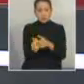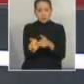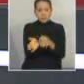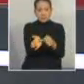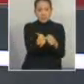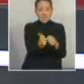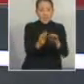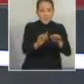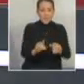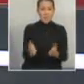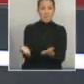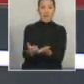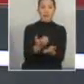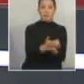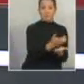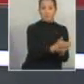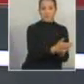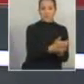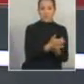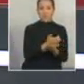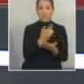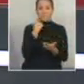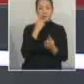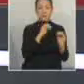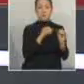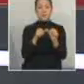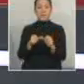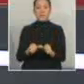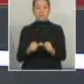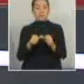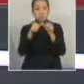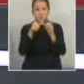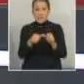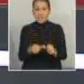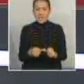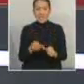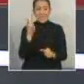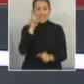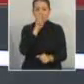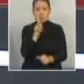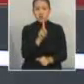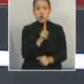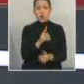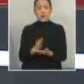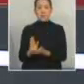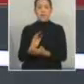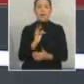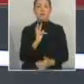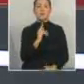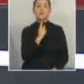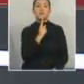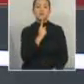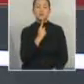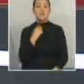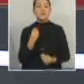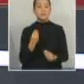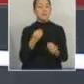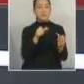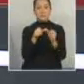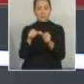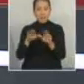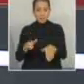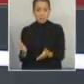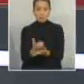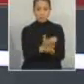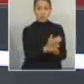la misma, pero manteniendo el FUD o generando otros cambios más sustanciales al proyecto? ¿Qué pasa si se mantiene la misma recaudación